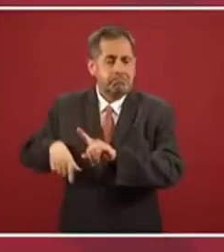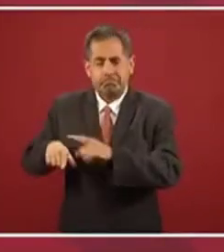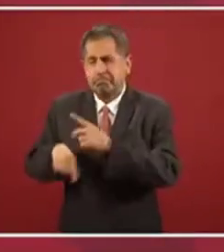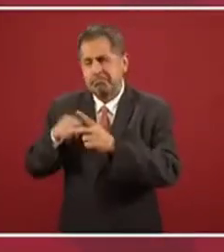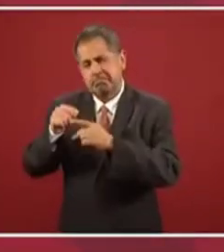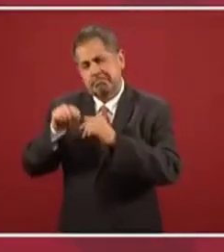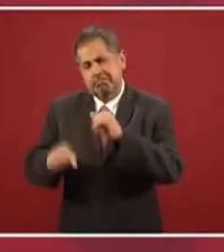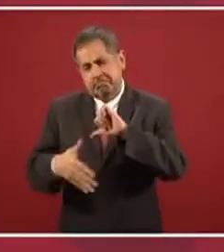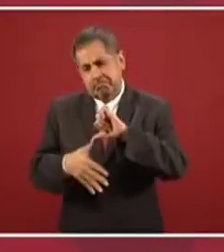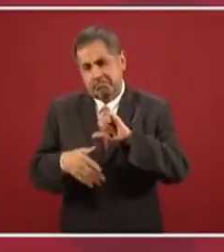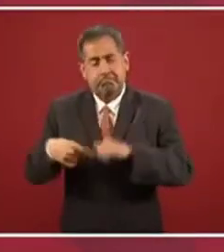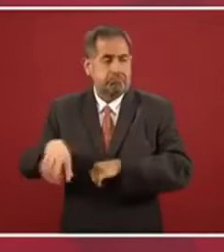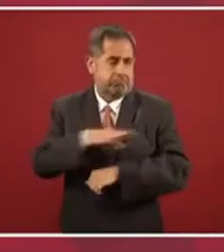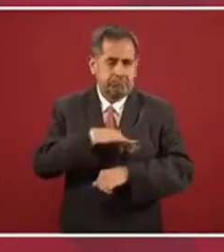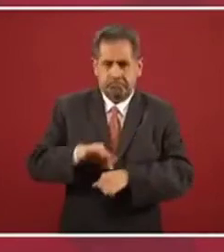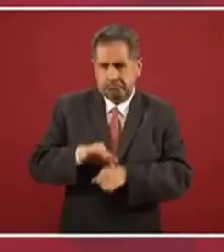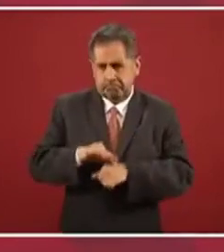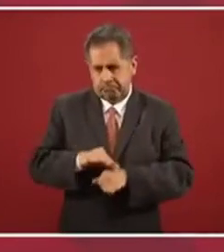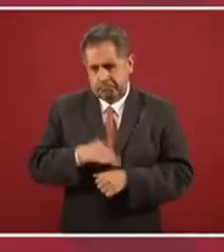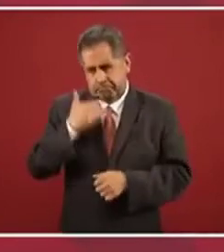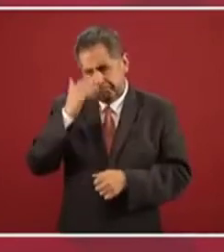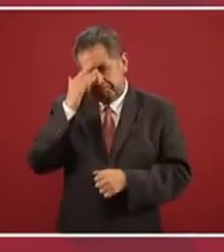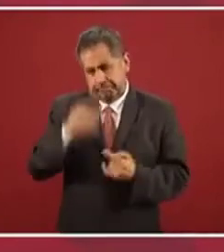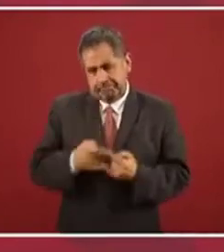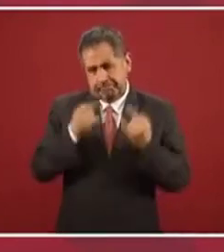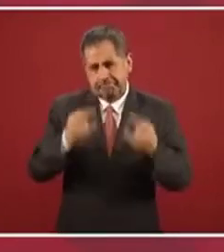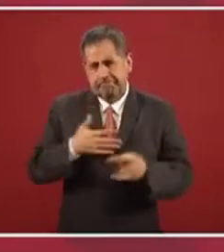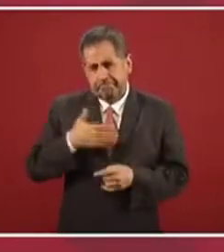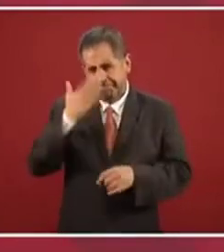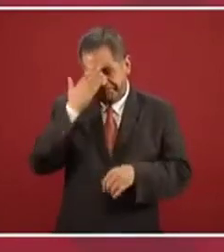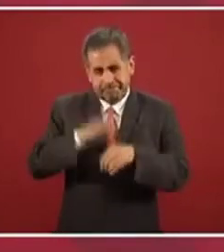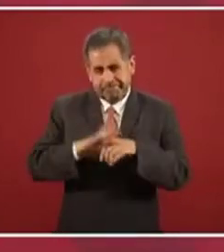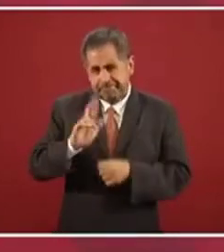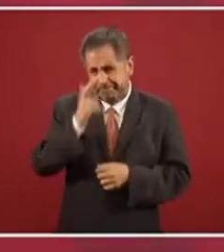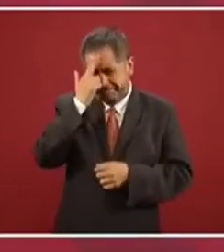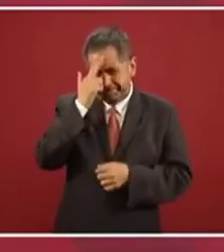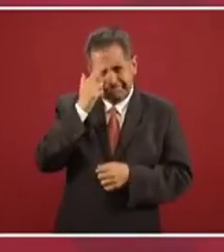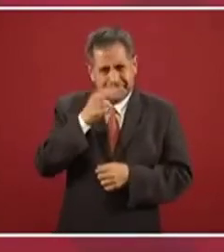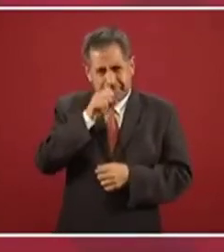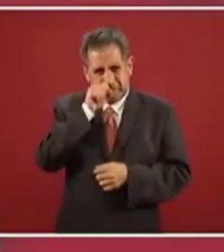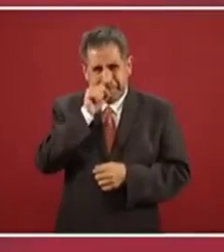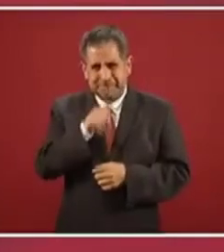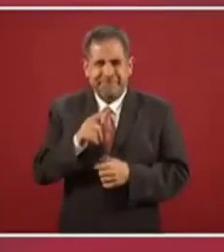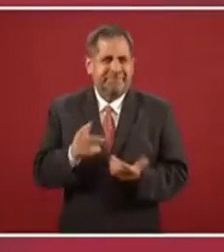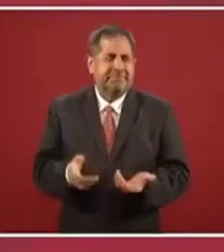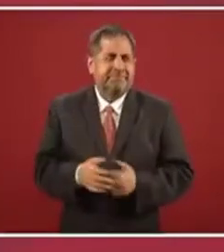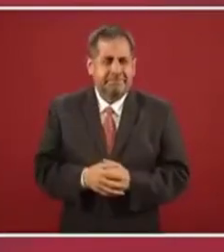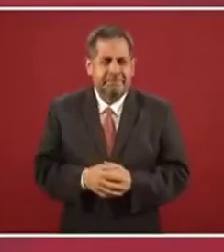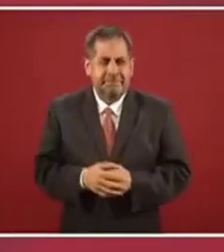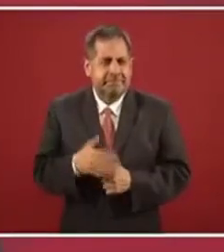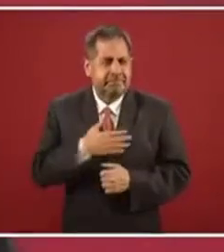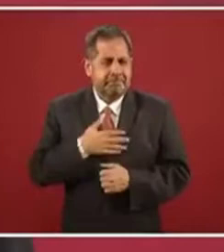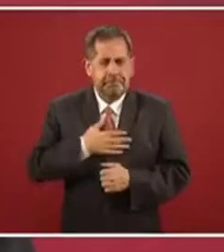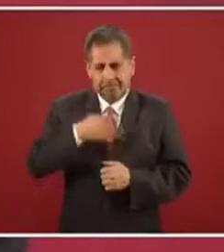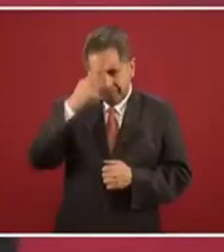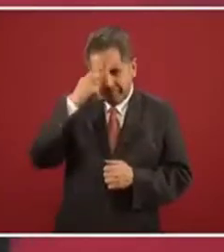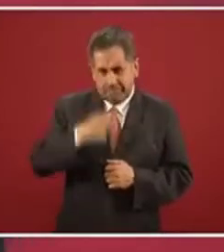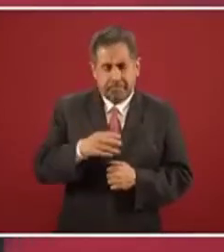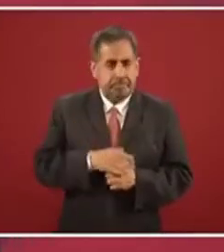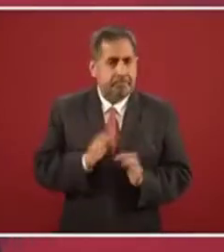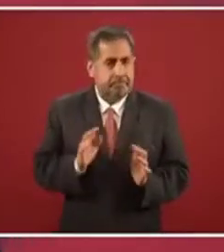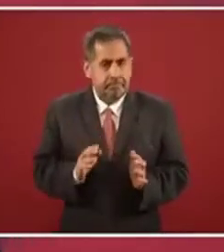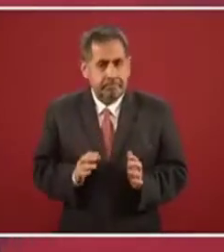lo vivimos de algún modo, pues lo recordamos, ¿no? Pero ¿qué es lo que México está haciendo?